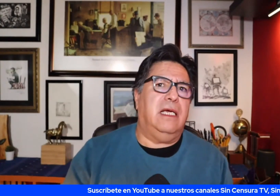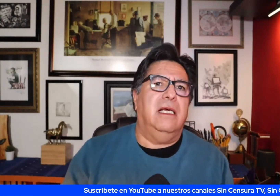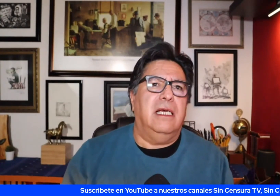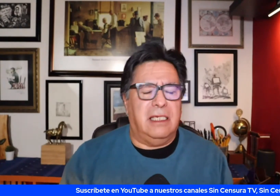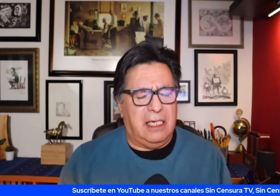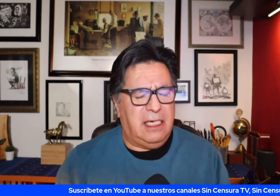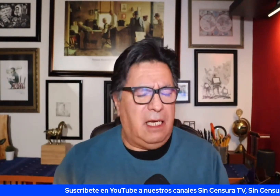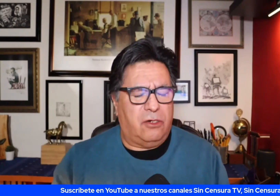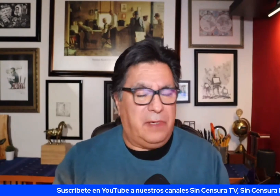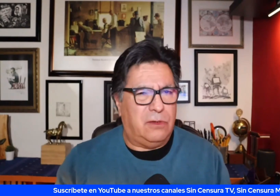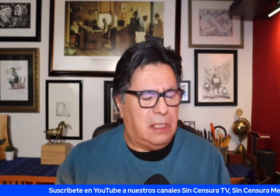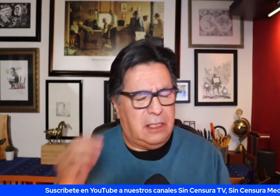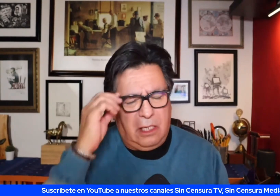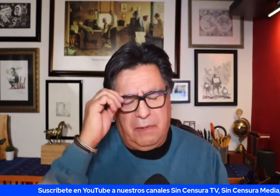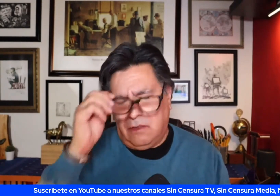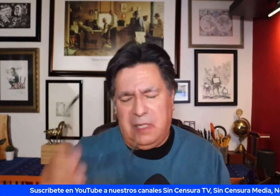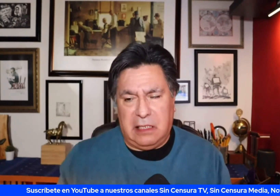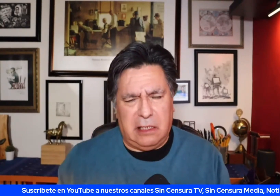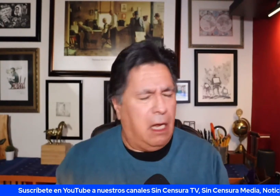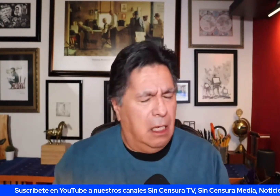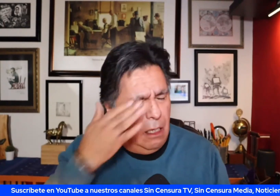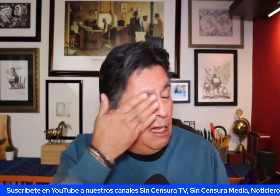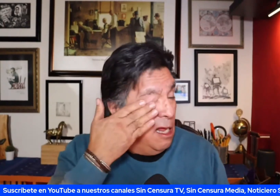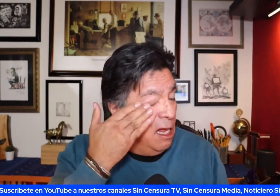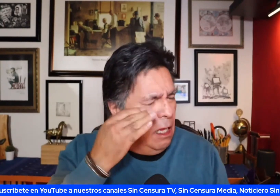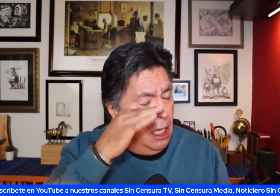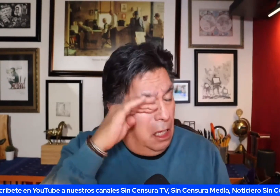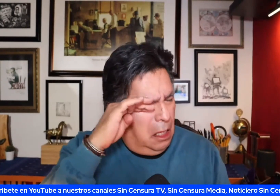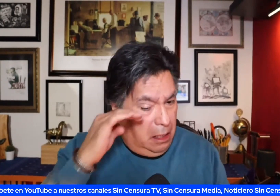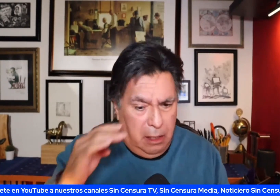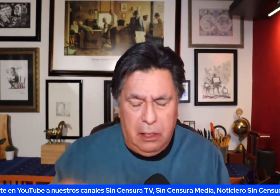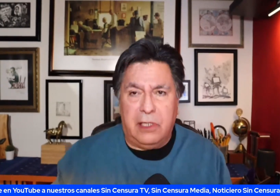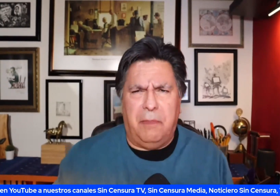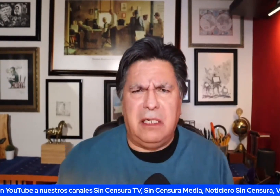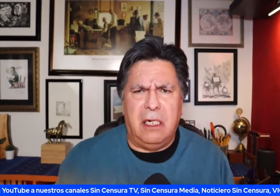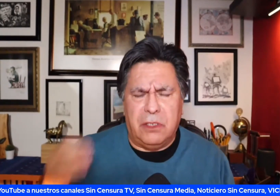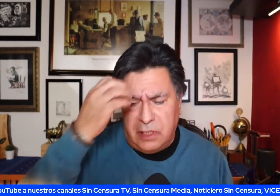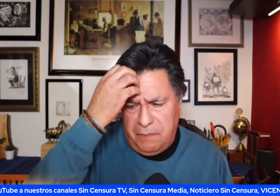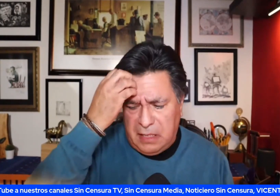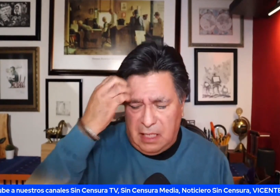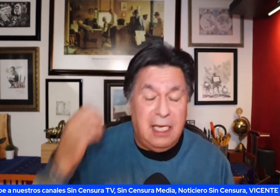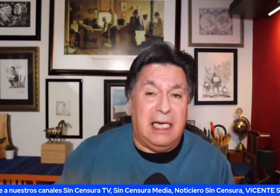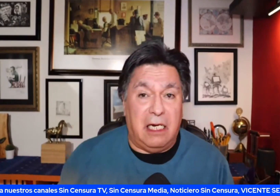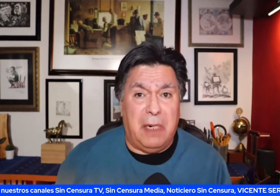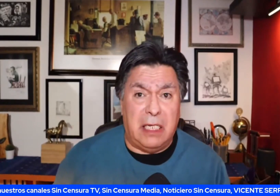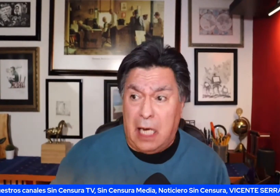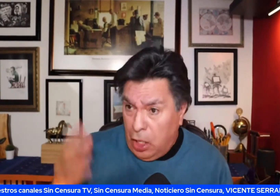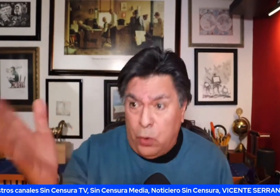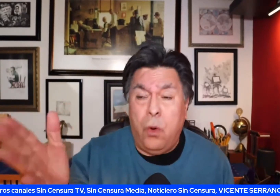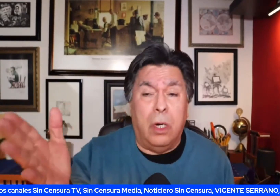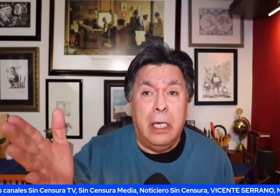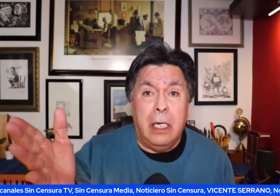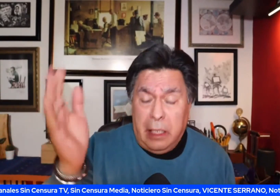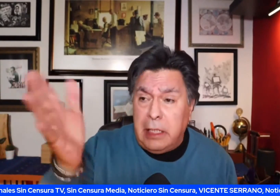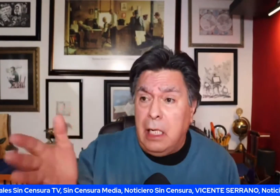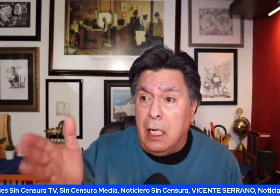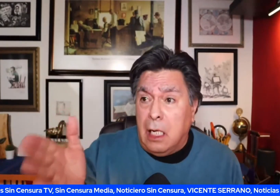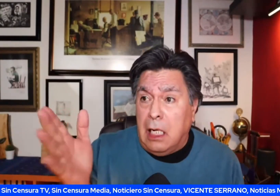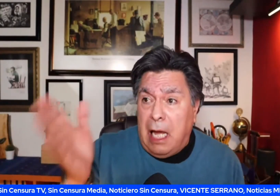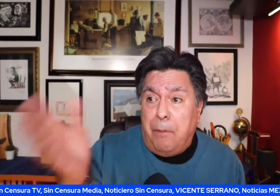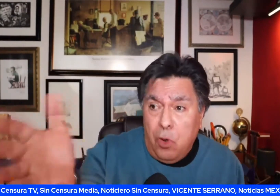comida hacía Alberto Peláez hacía, yo, ¿qué te pasa, Alberto? ¿Qué te pasa? Y la hermana decía, no, es